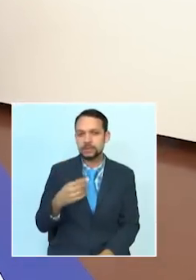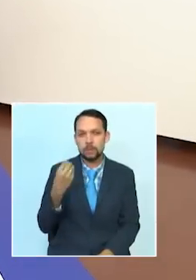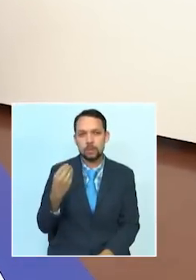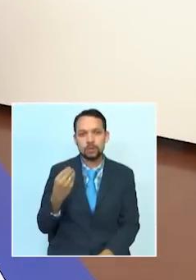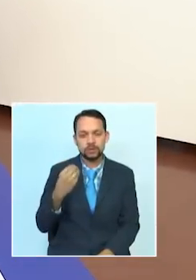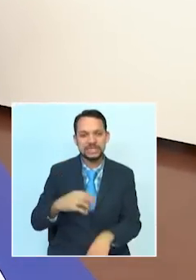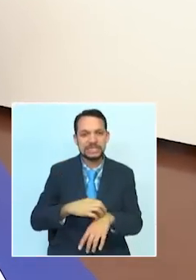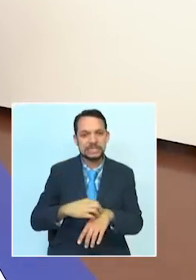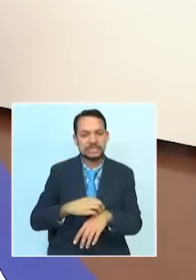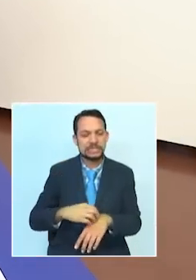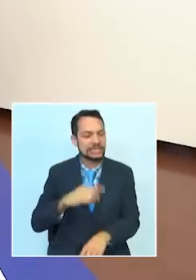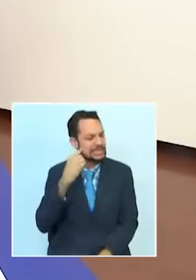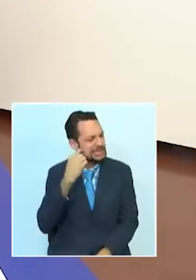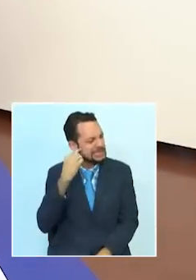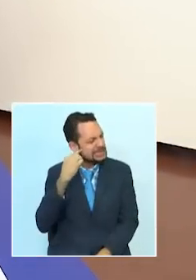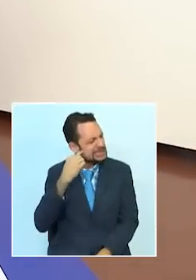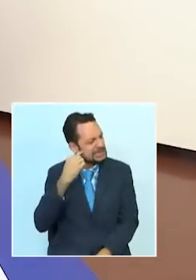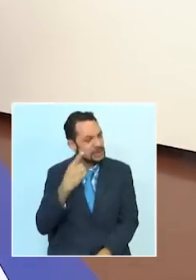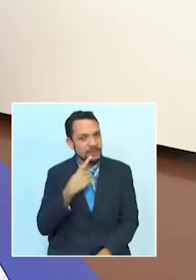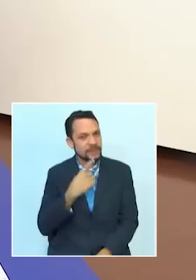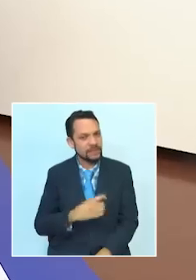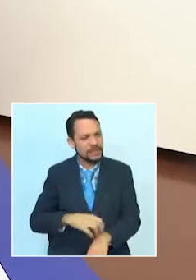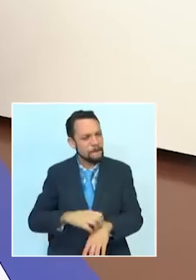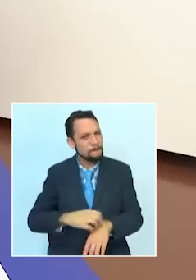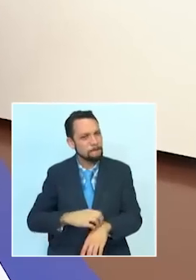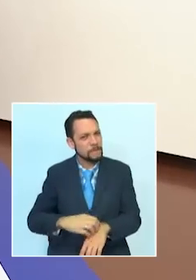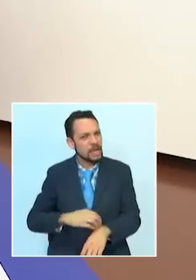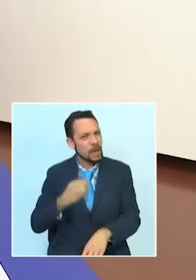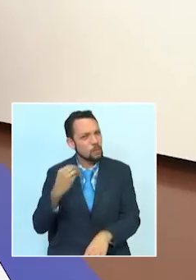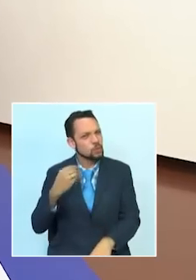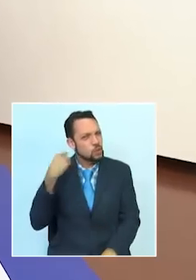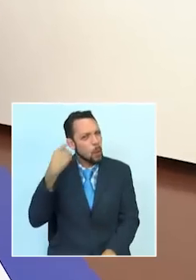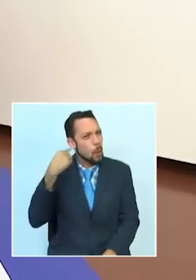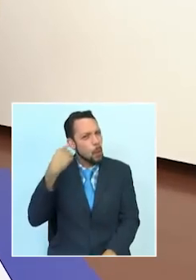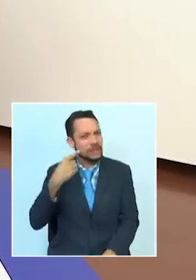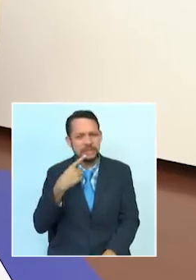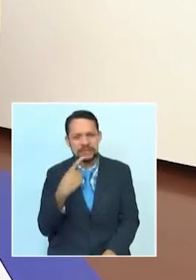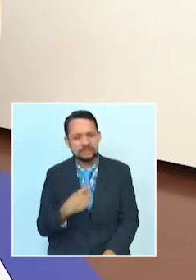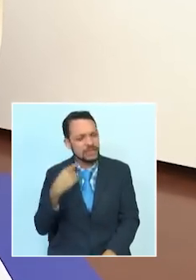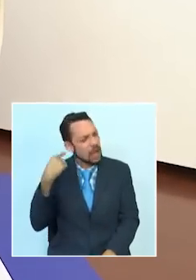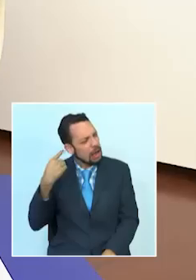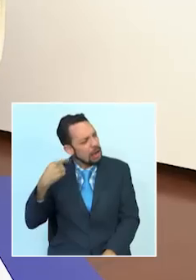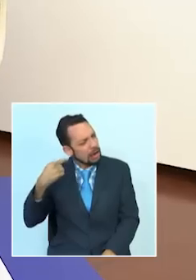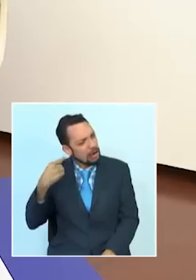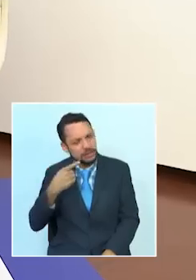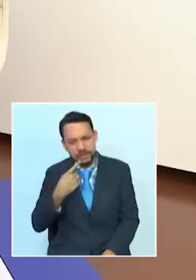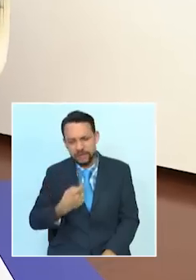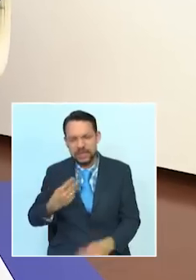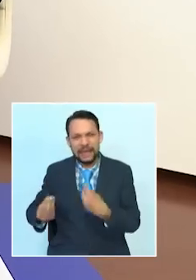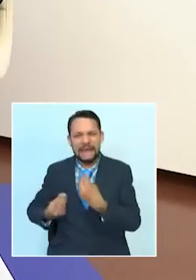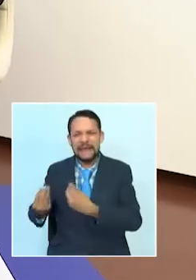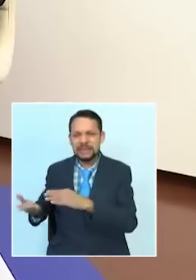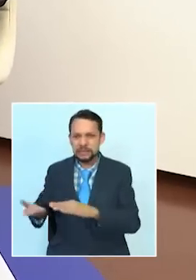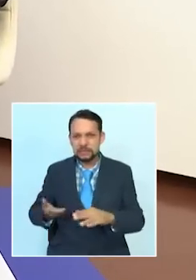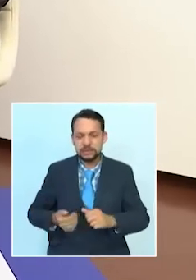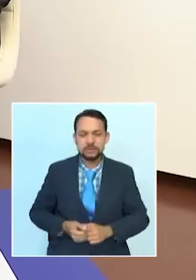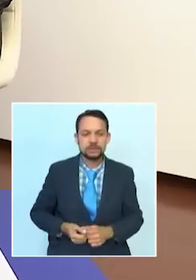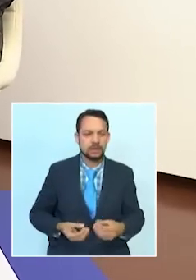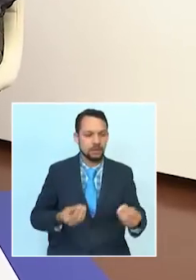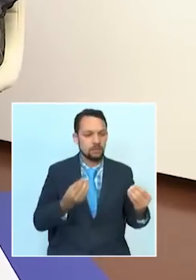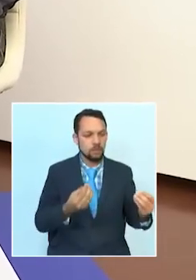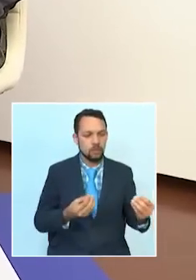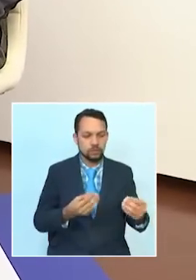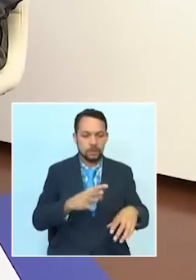con secreción Bueno eso es algo que está ocurriendo últimamente y ha sido un motivo consulta muy